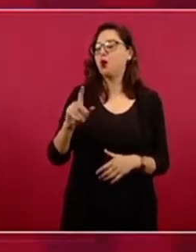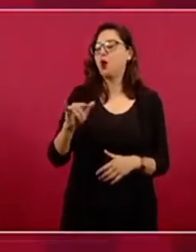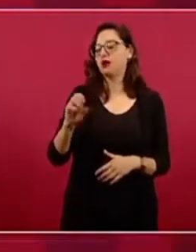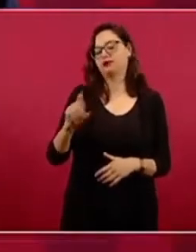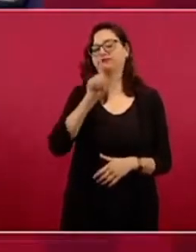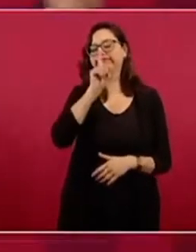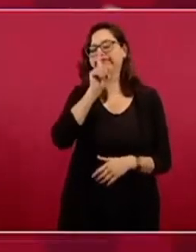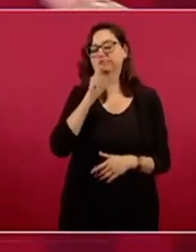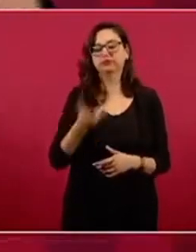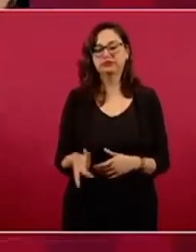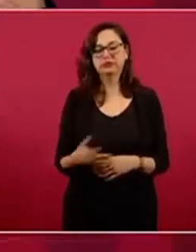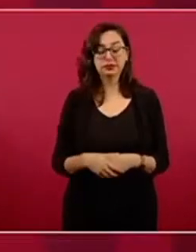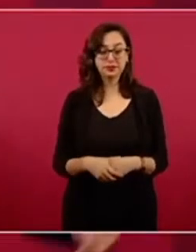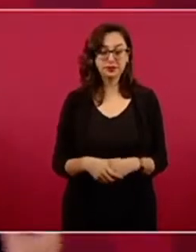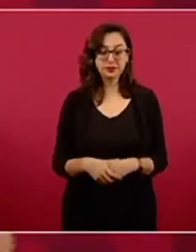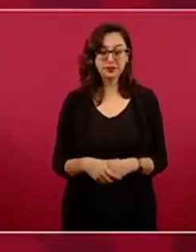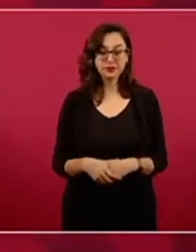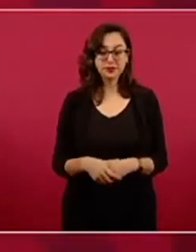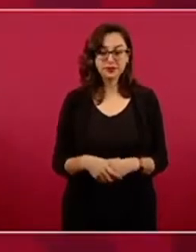¿Se acuerdan cómo crearon